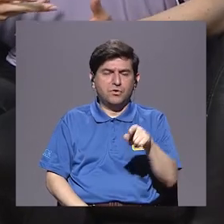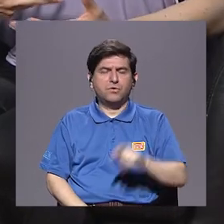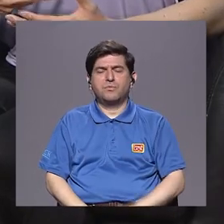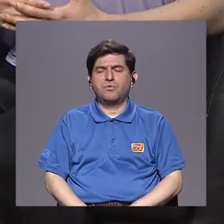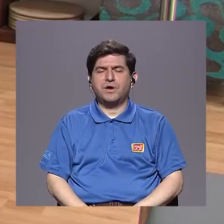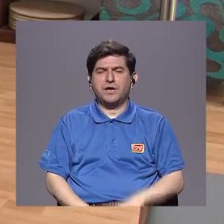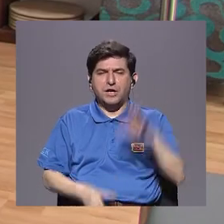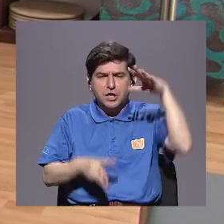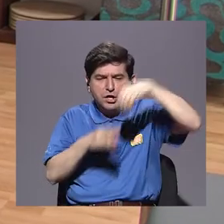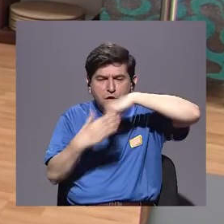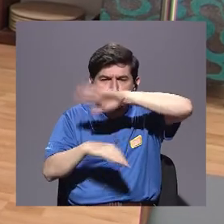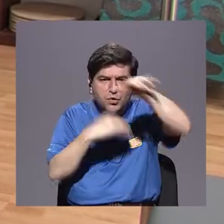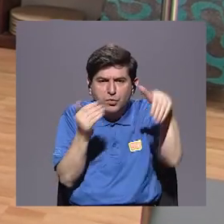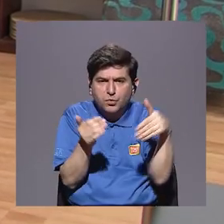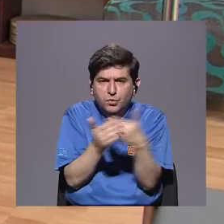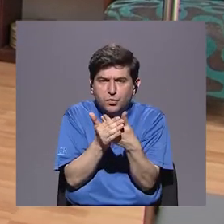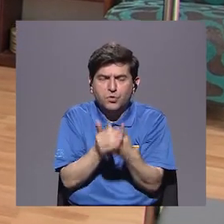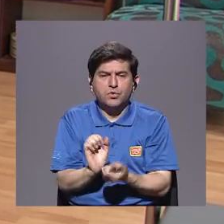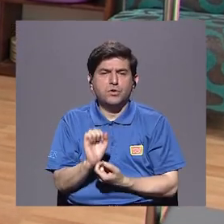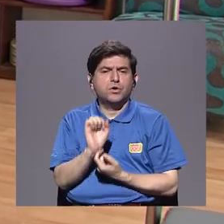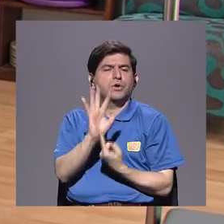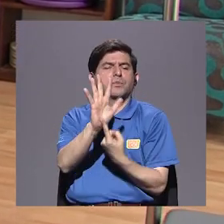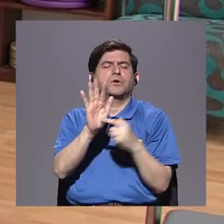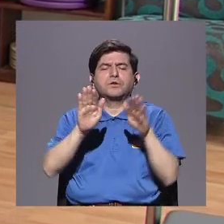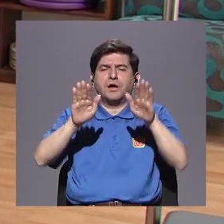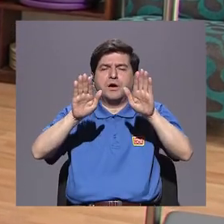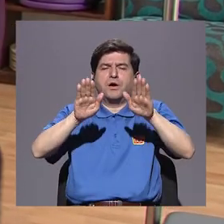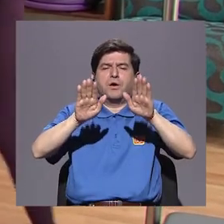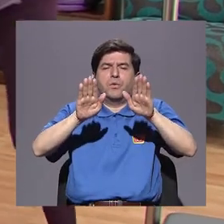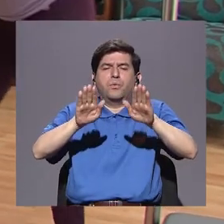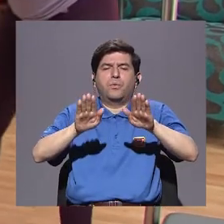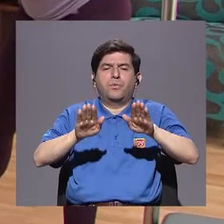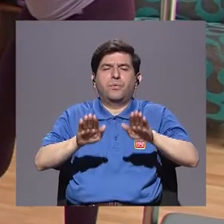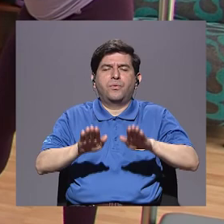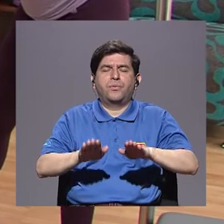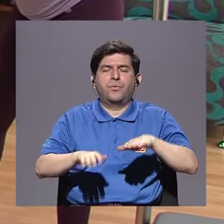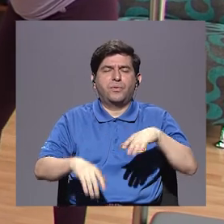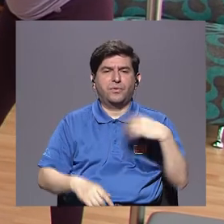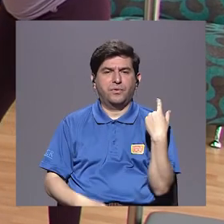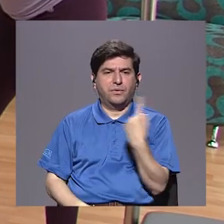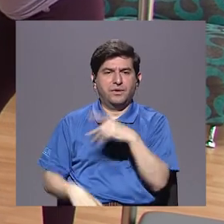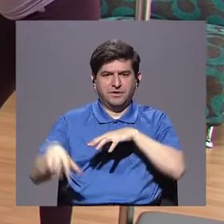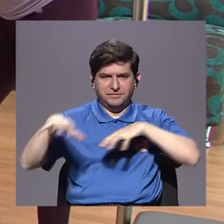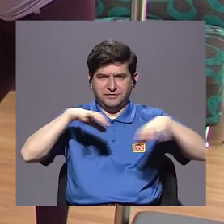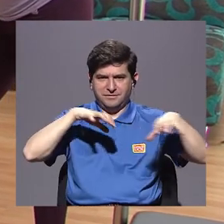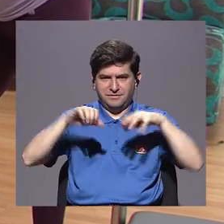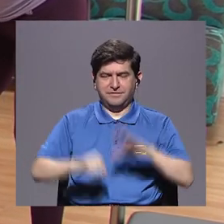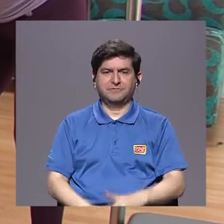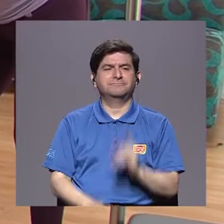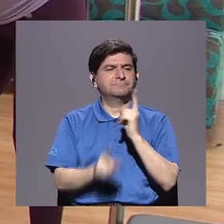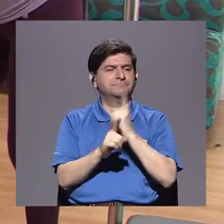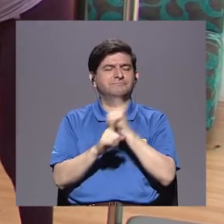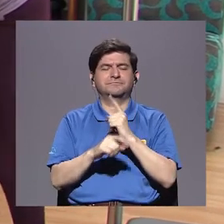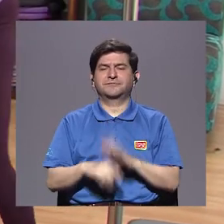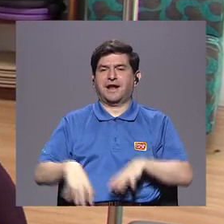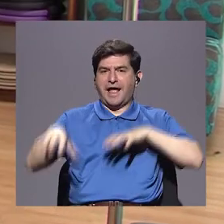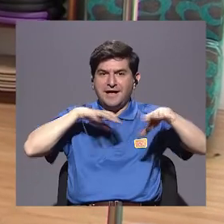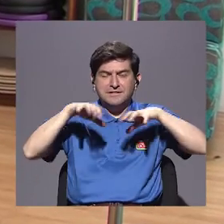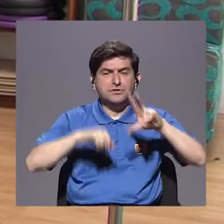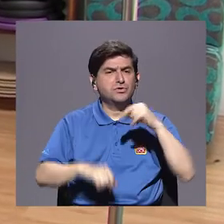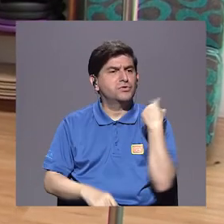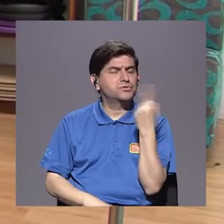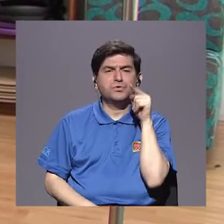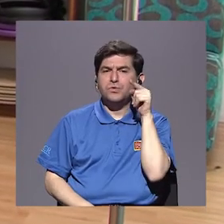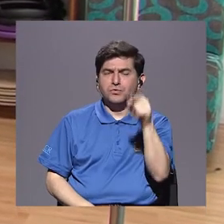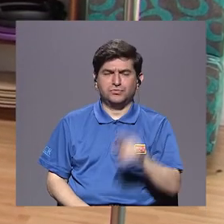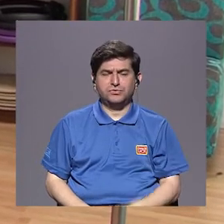tan holístico, ¿verdad? Y al proyectar una relajación en cada movimiento y una adecuada activación, porque no